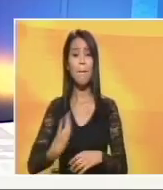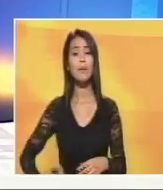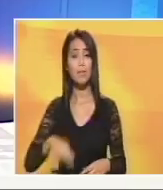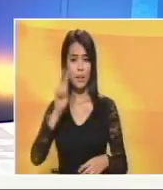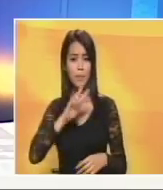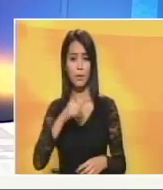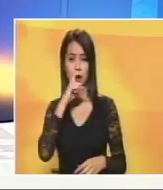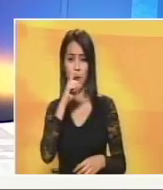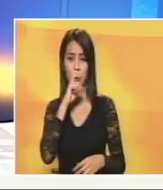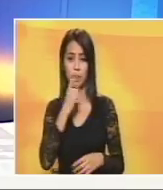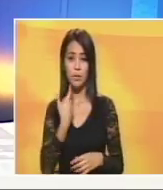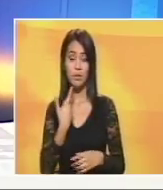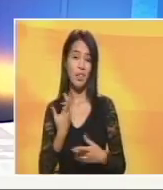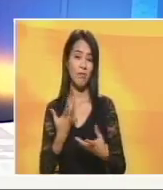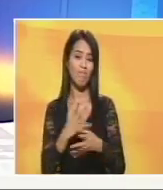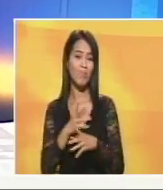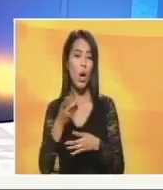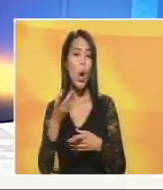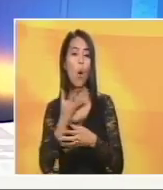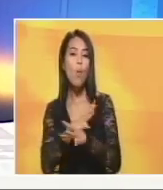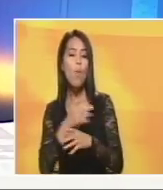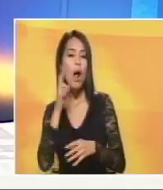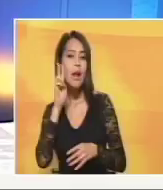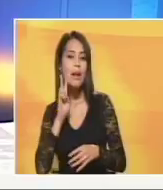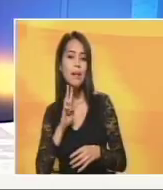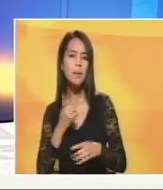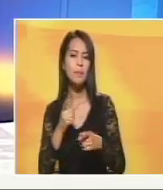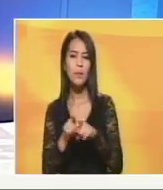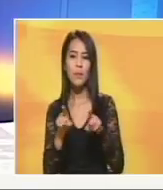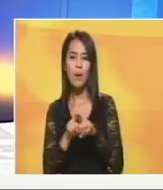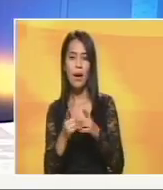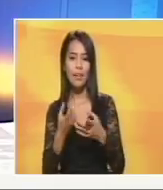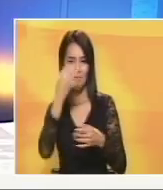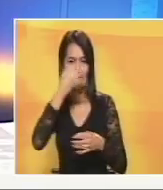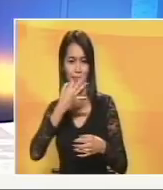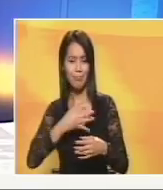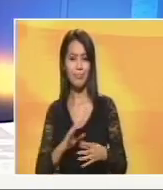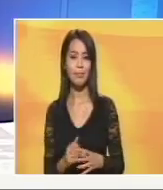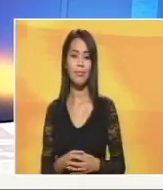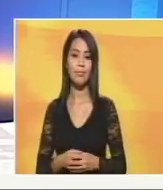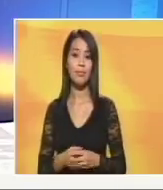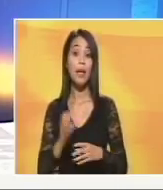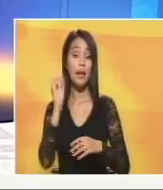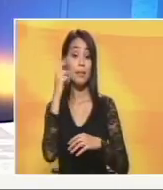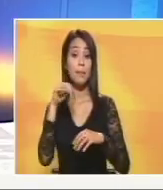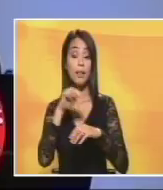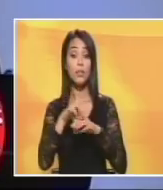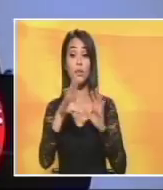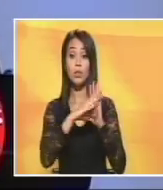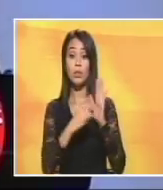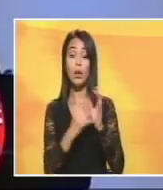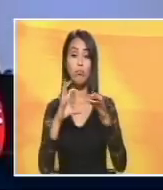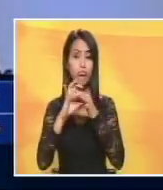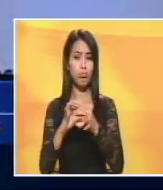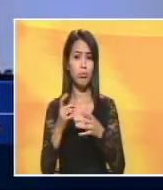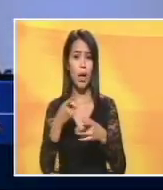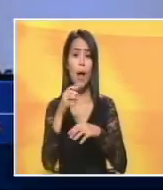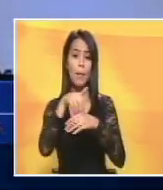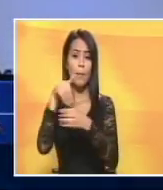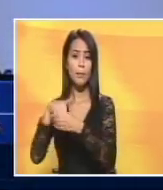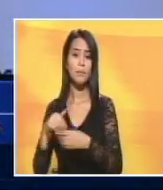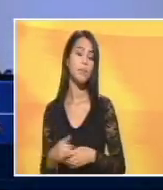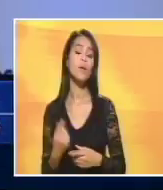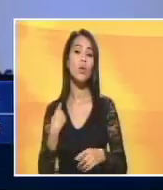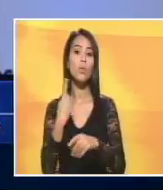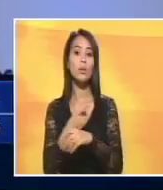Maduro de no jugar limpio al vincular las elecciones regionales con la legitimación de la Asamblea Nacional Constituyente. El mandatario colombiano